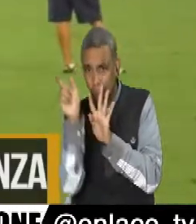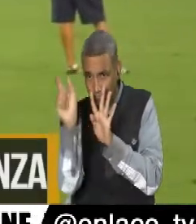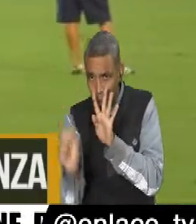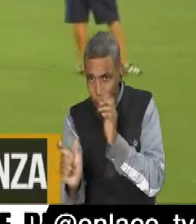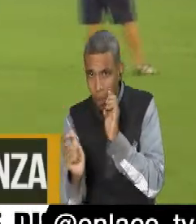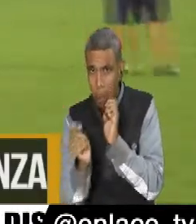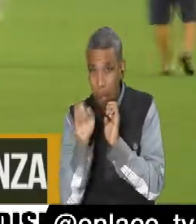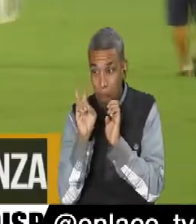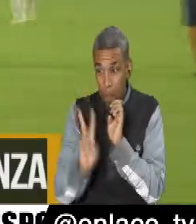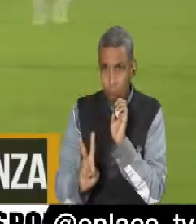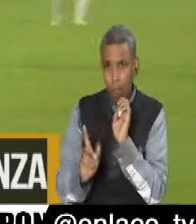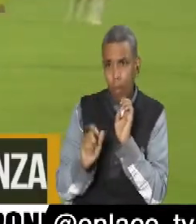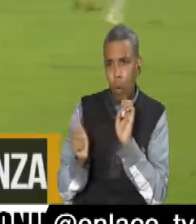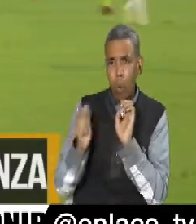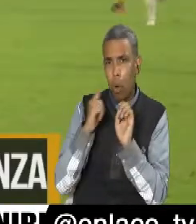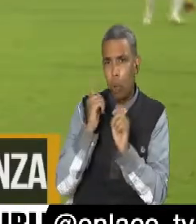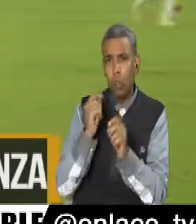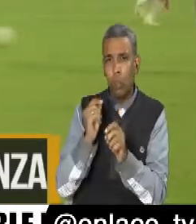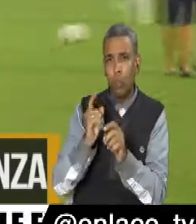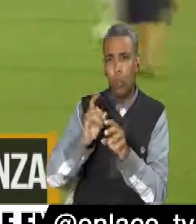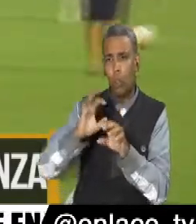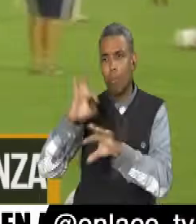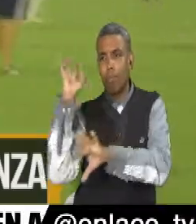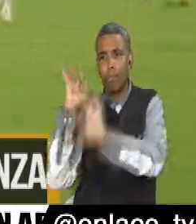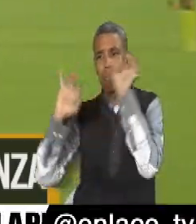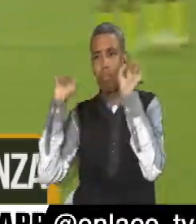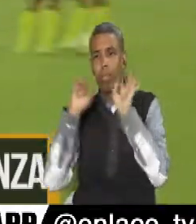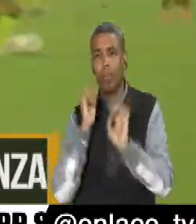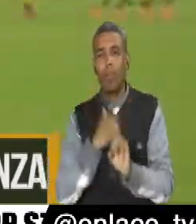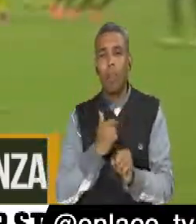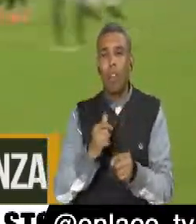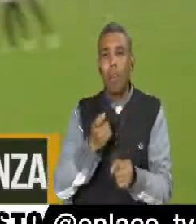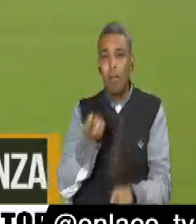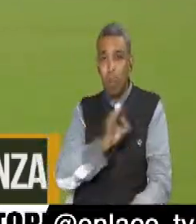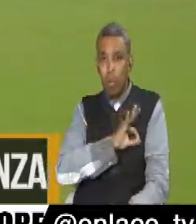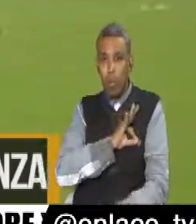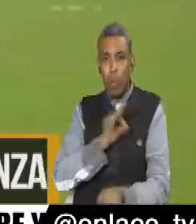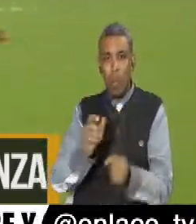equipos, ¿no? El Alianza Petrolera empieza su segunda temporada el próximo sábado contra